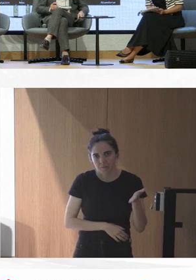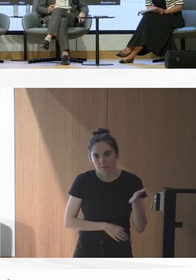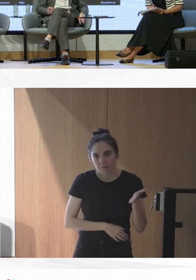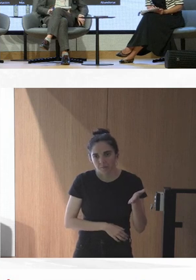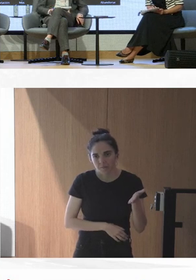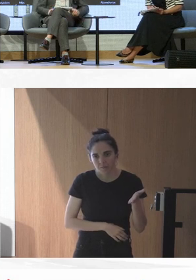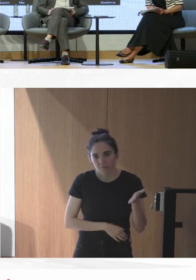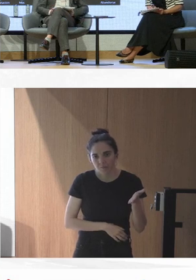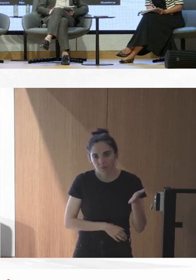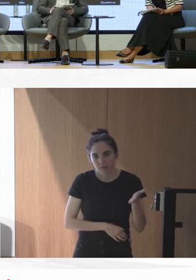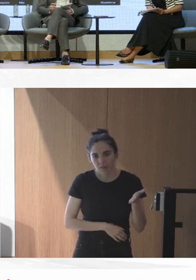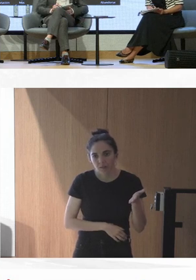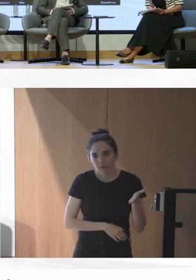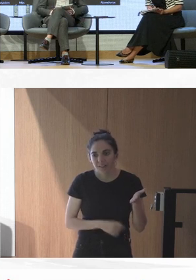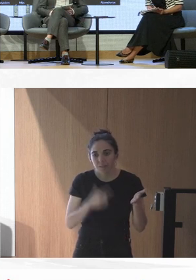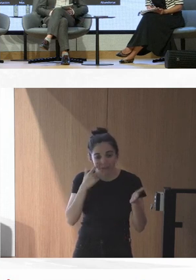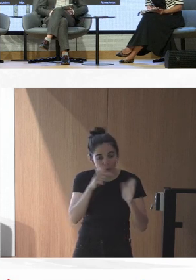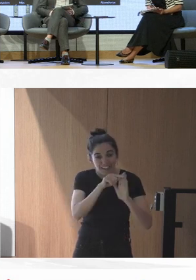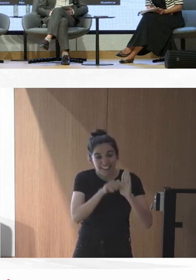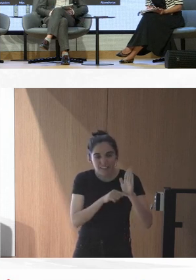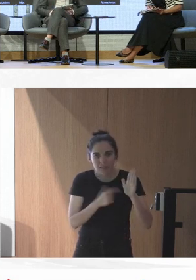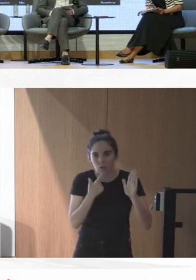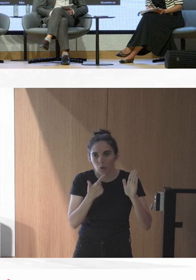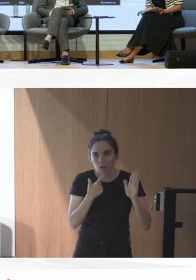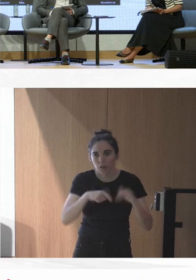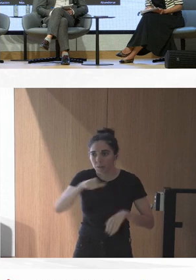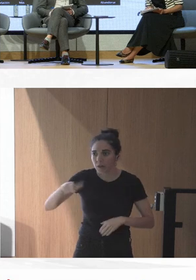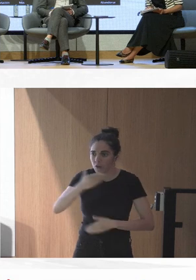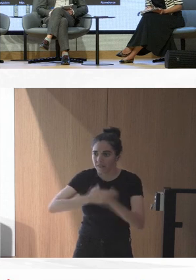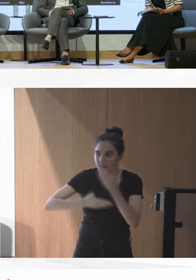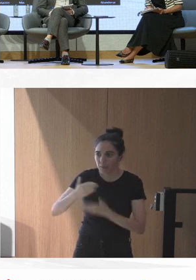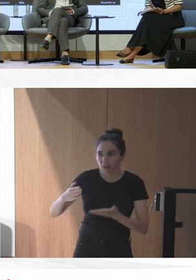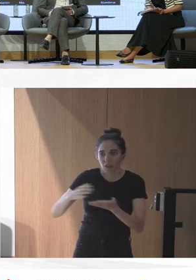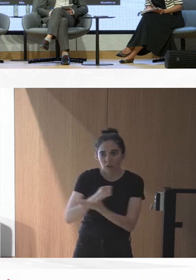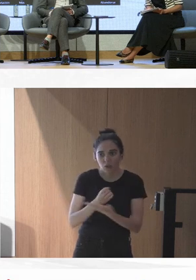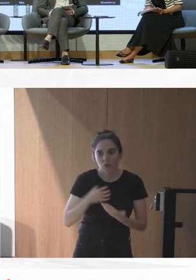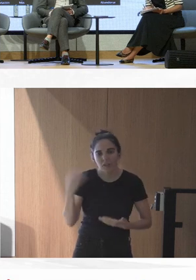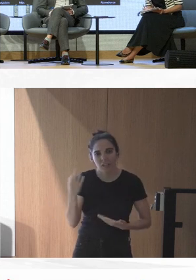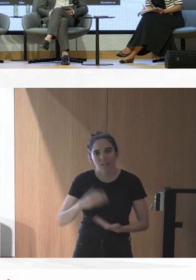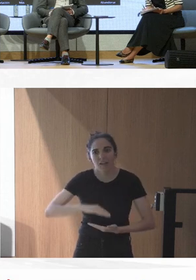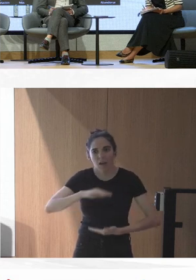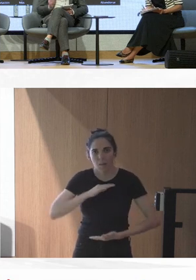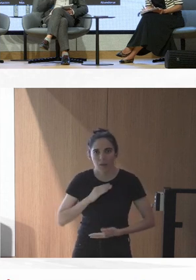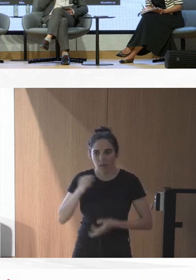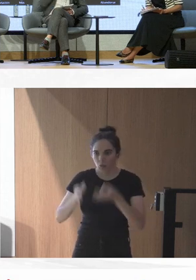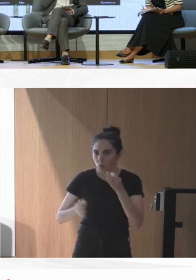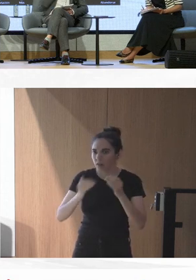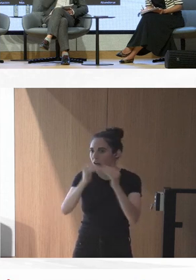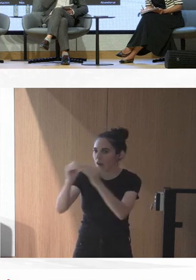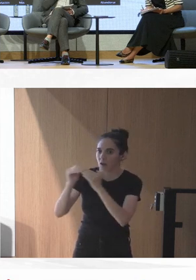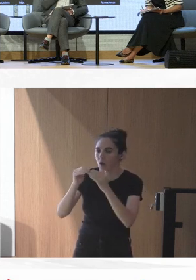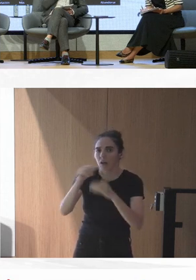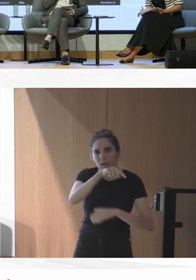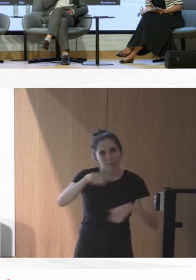vulnera el requisito de que todo el mundo con discapacidad tenga esa capacidad jurídica en las mismas condiciones que todos los